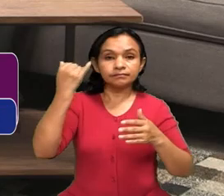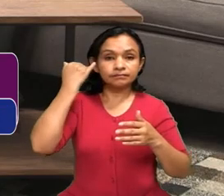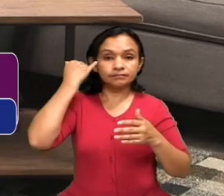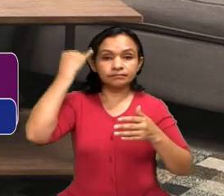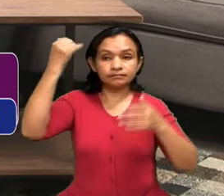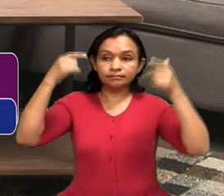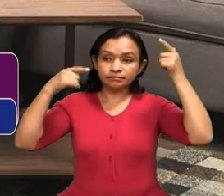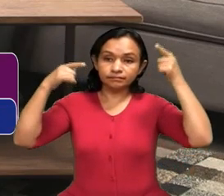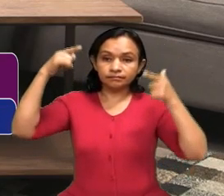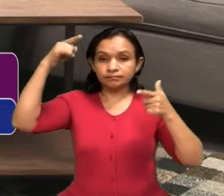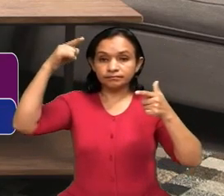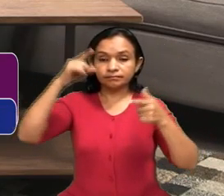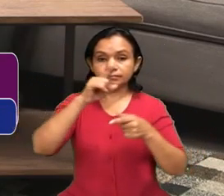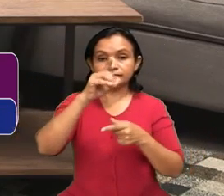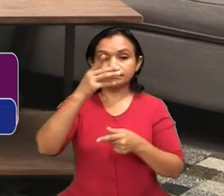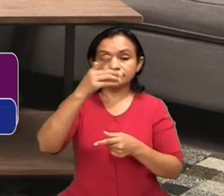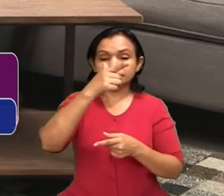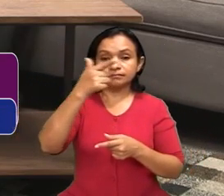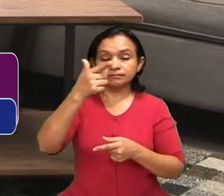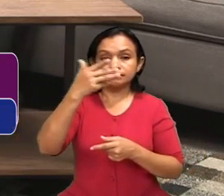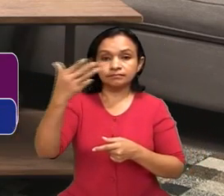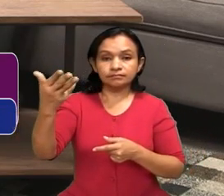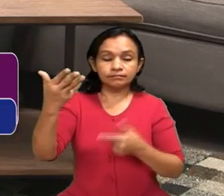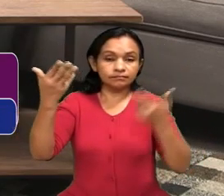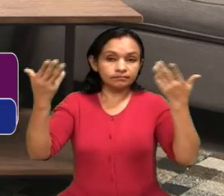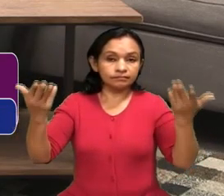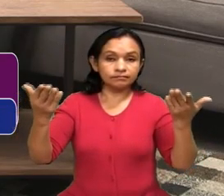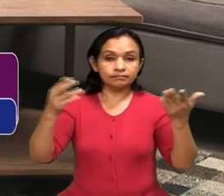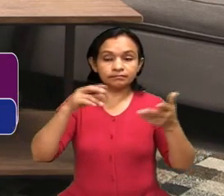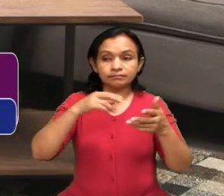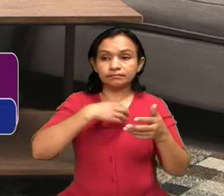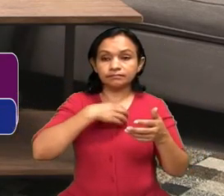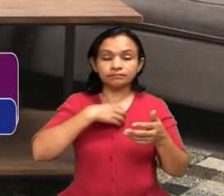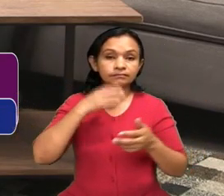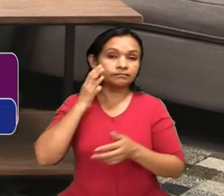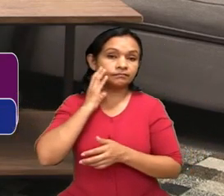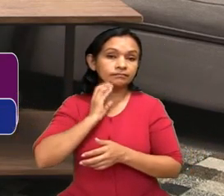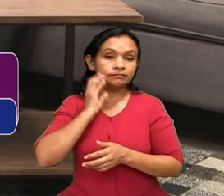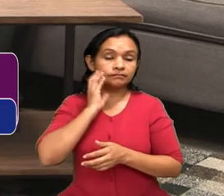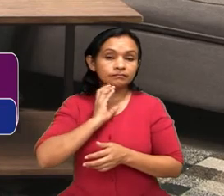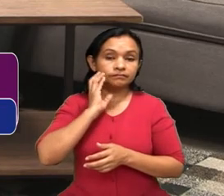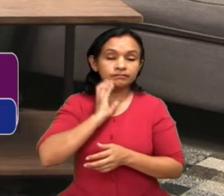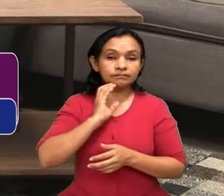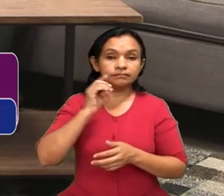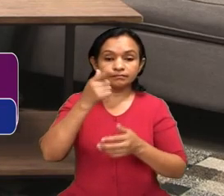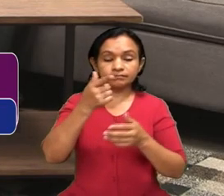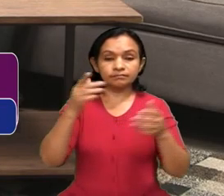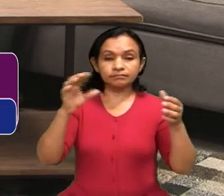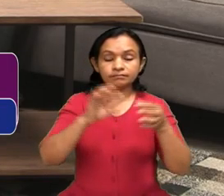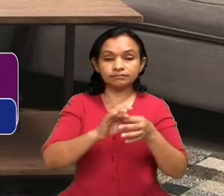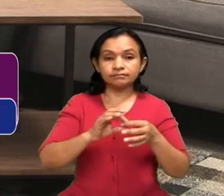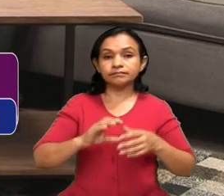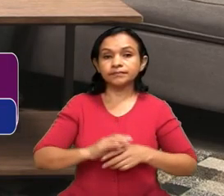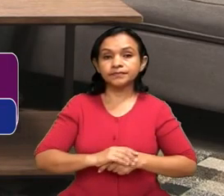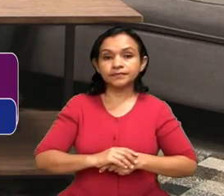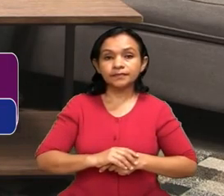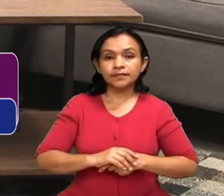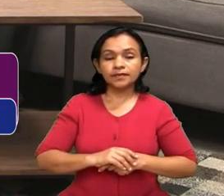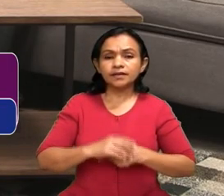partir de 19 de julio de 1979. Y le pregunto a partir también de su experiencia, porque entiendo que también usted estuvo inmerso. ¿Por qué?